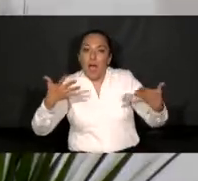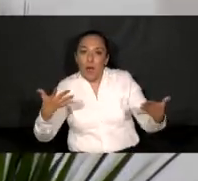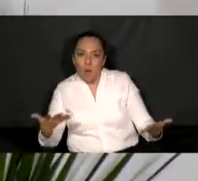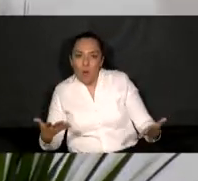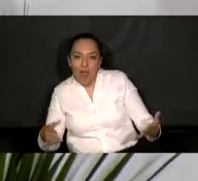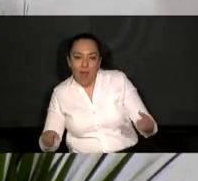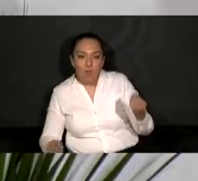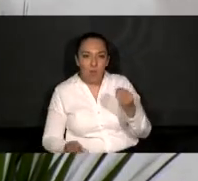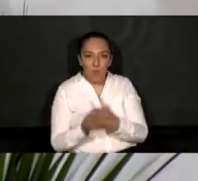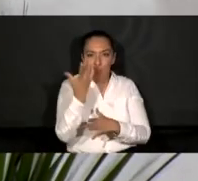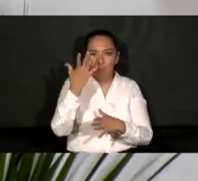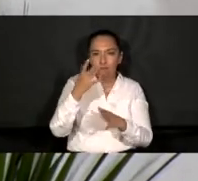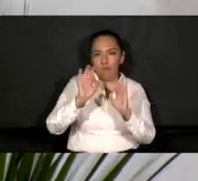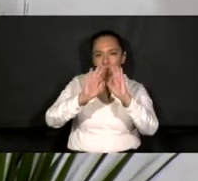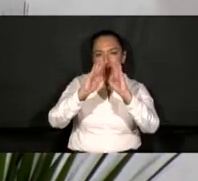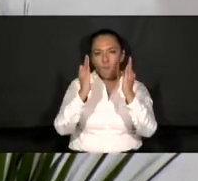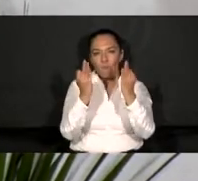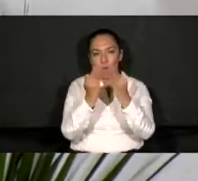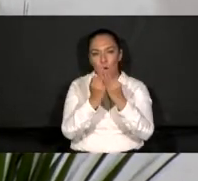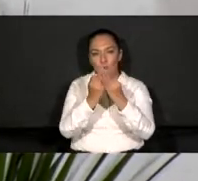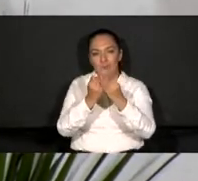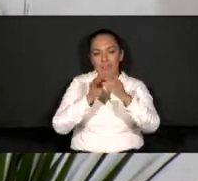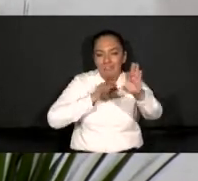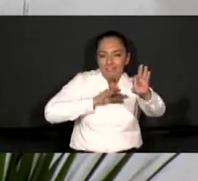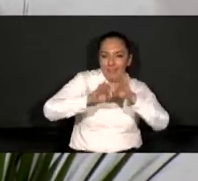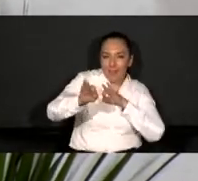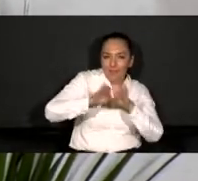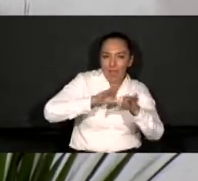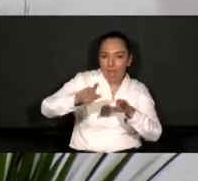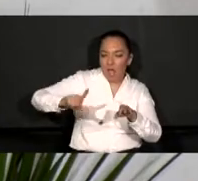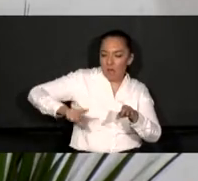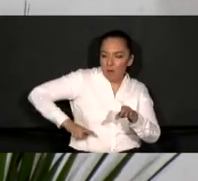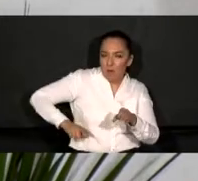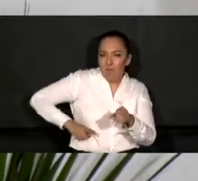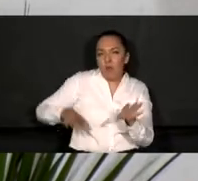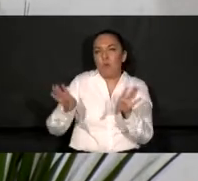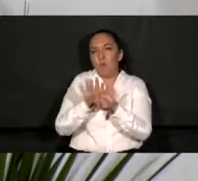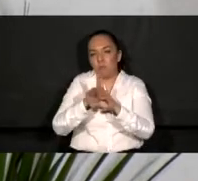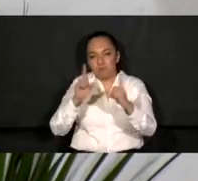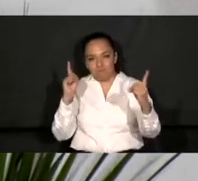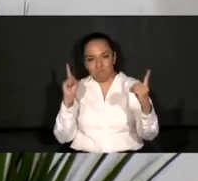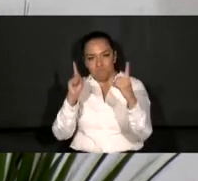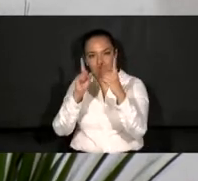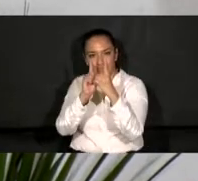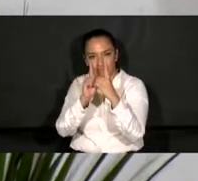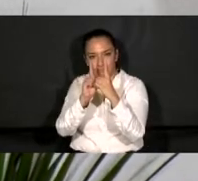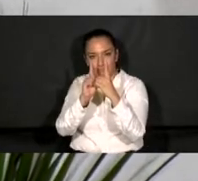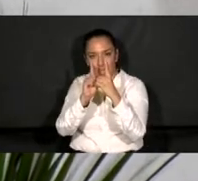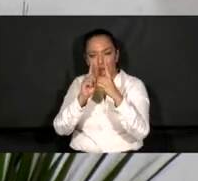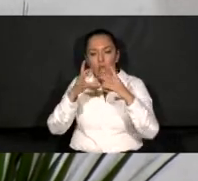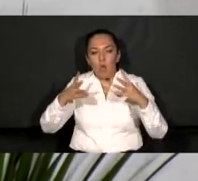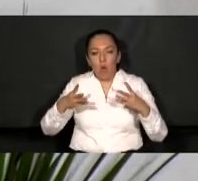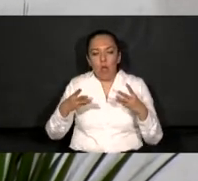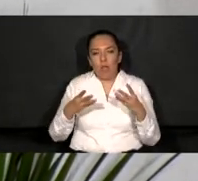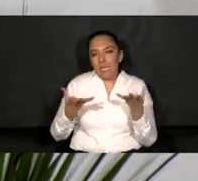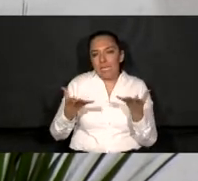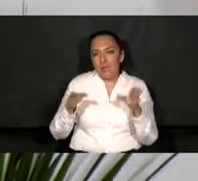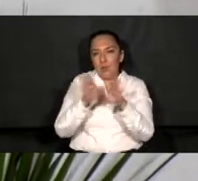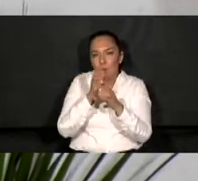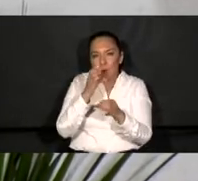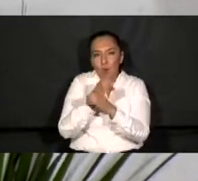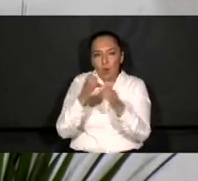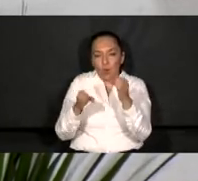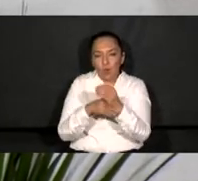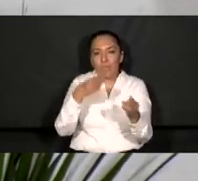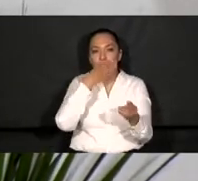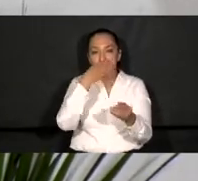nueva forma de hacer gobierno, un gobierno siempre cercano y de resultados para la sociedad. Yo